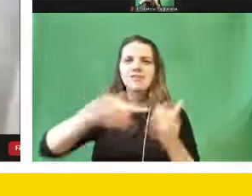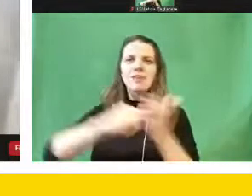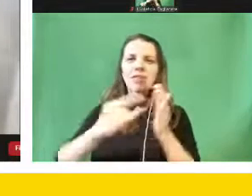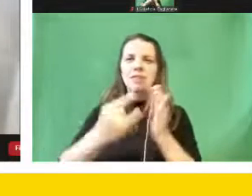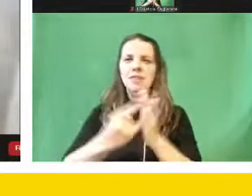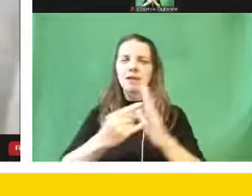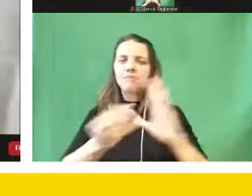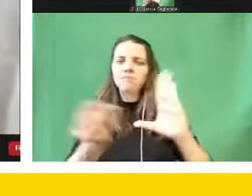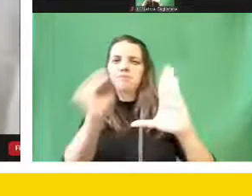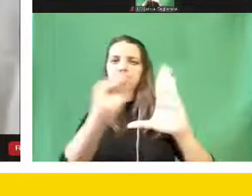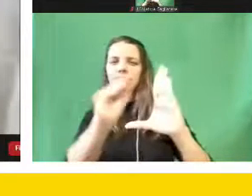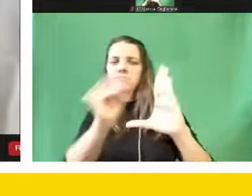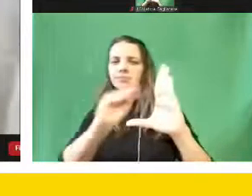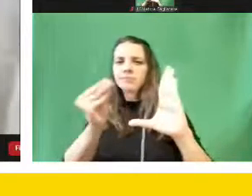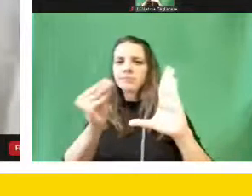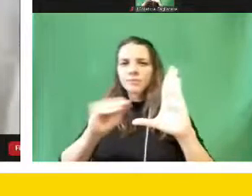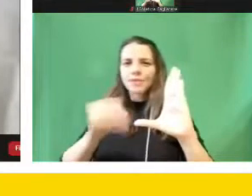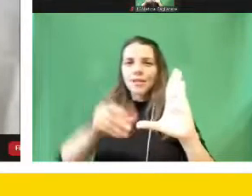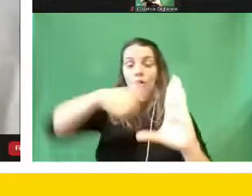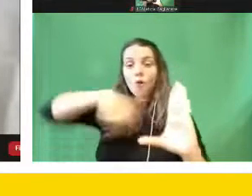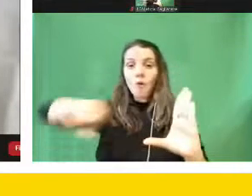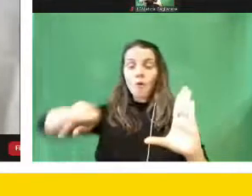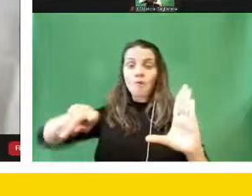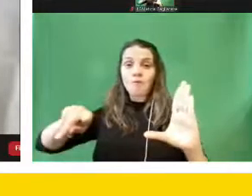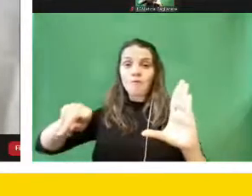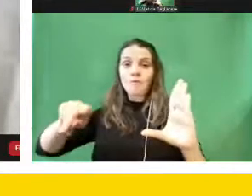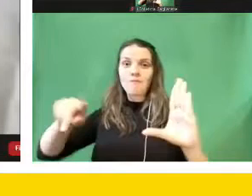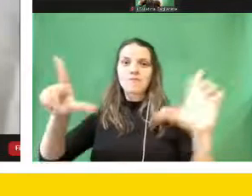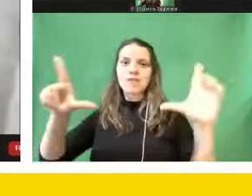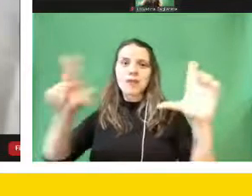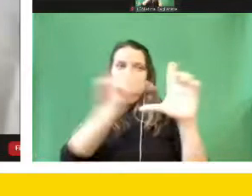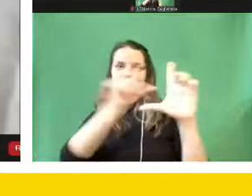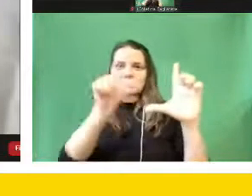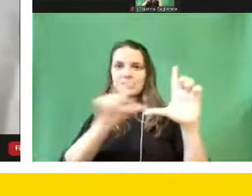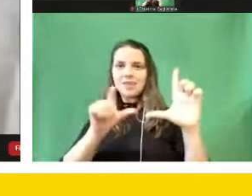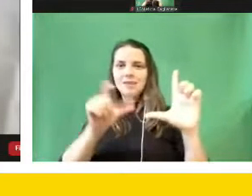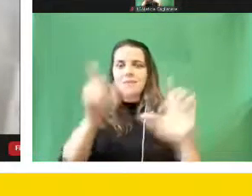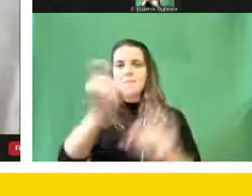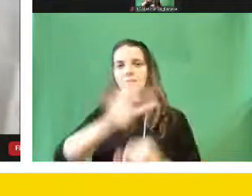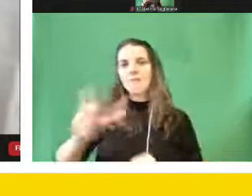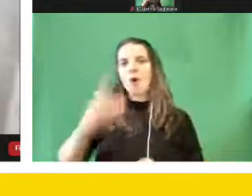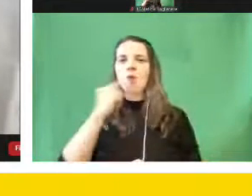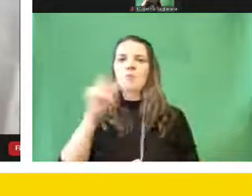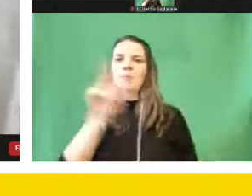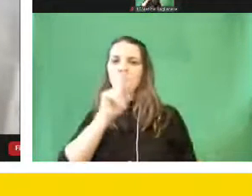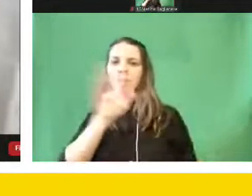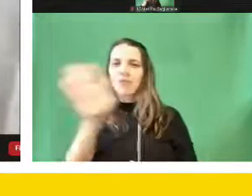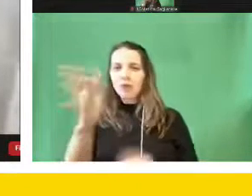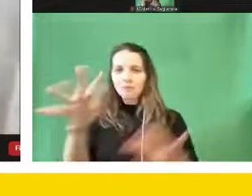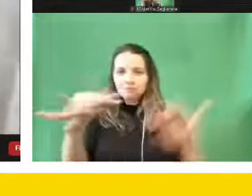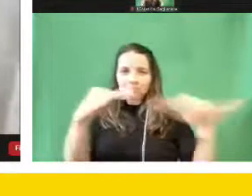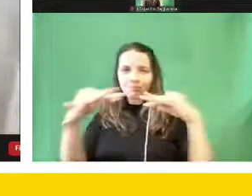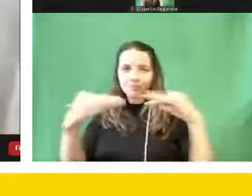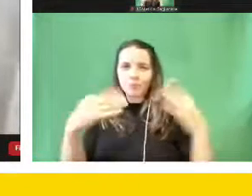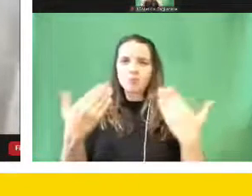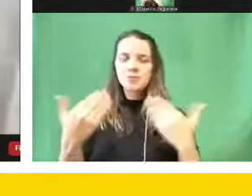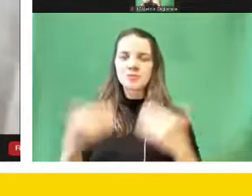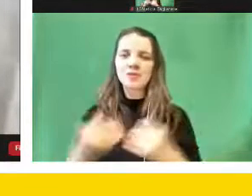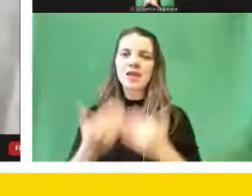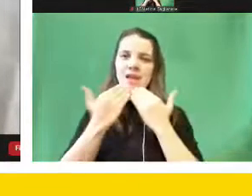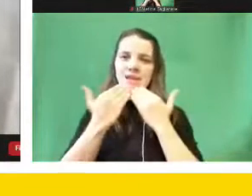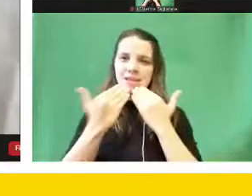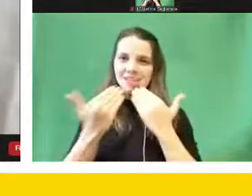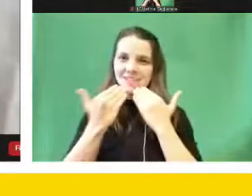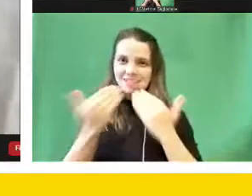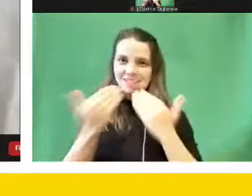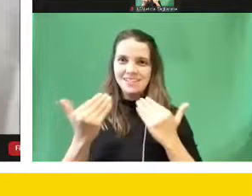que podamos estar todas y todos conectados. Así que bueno, una vez más, muchísimas gracias por haber estado